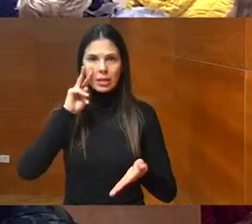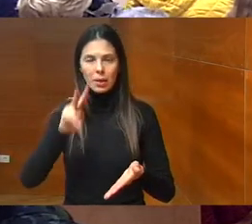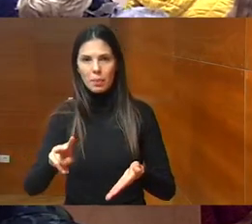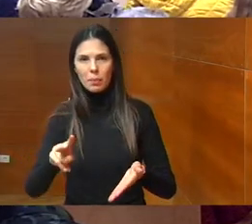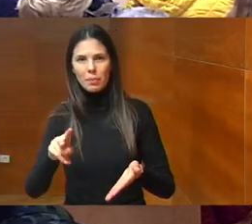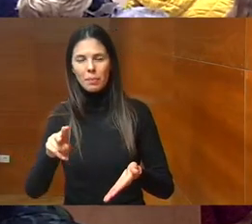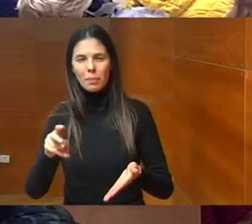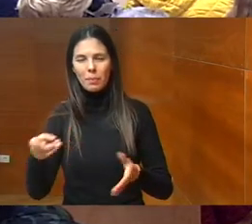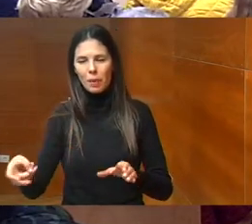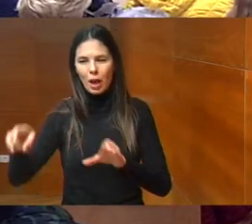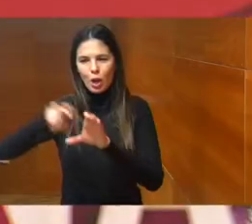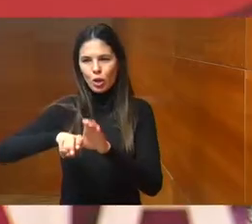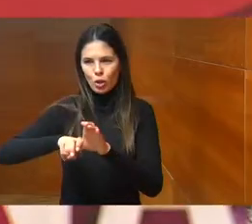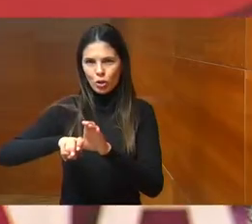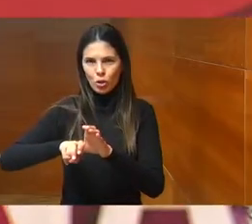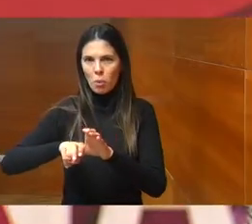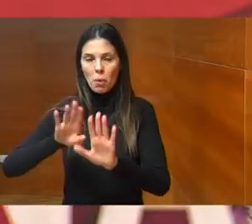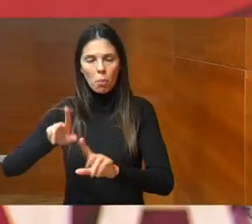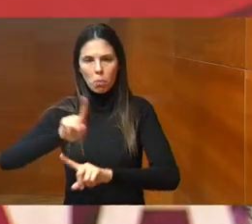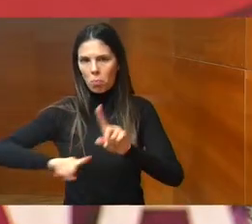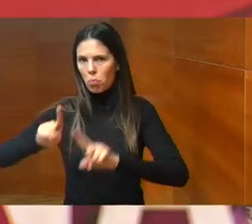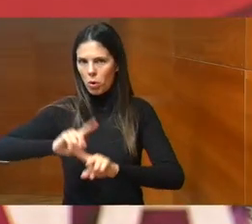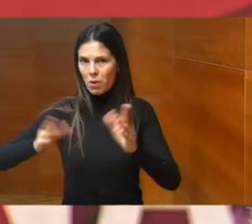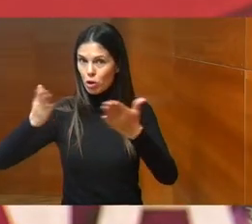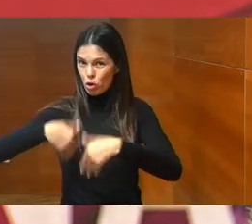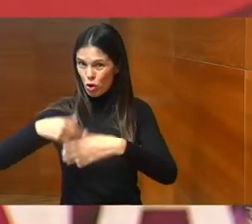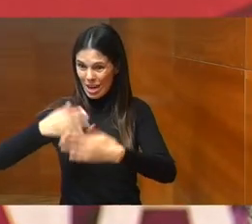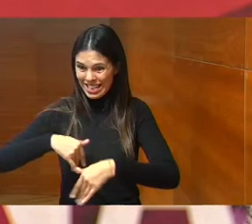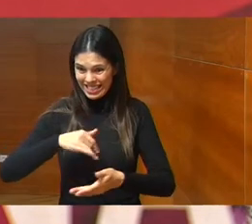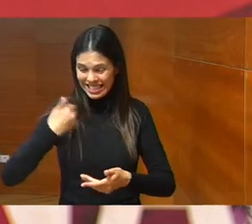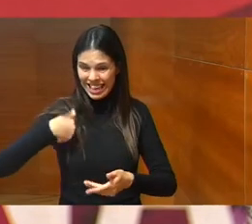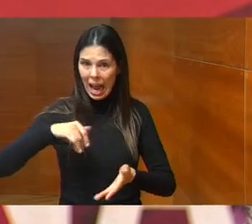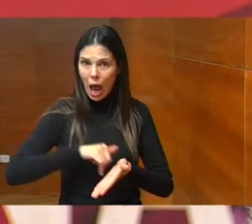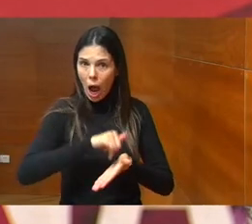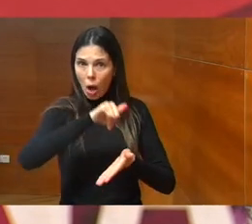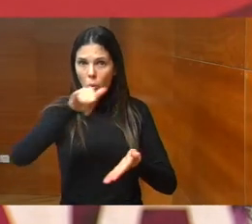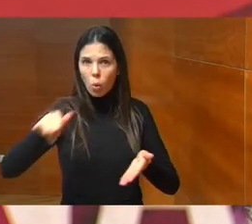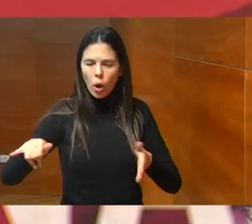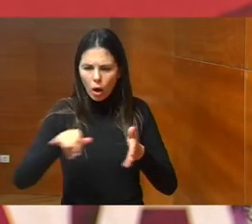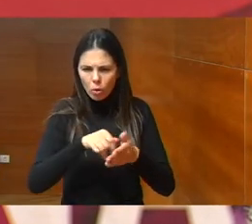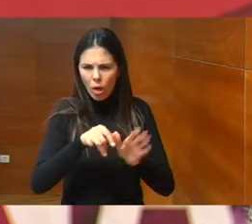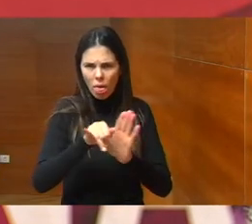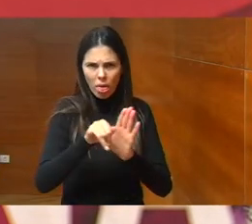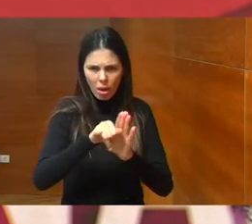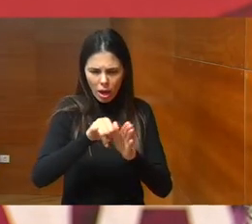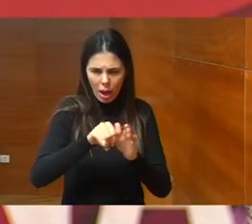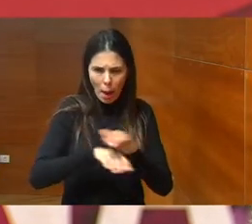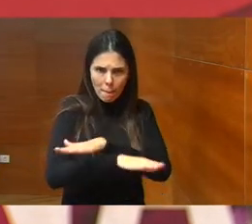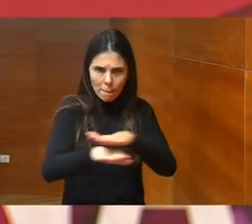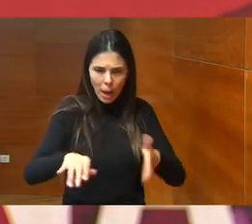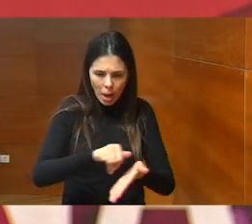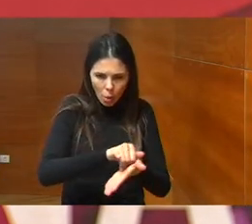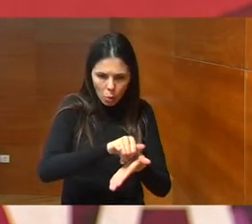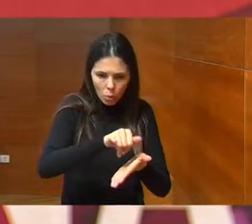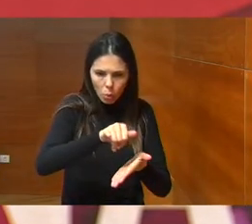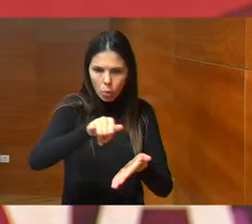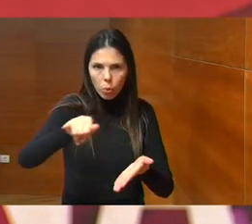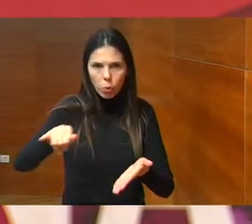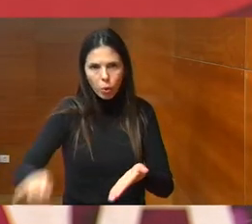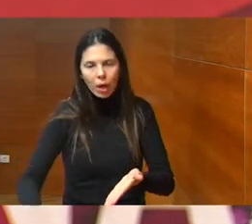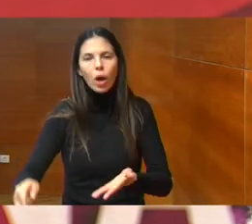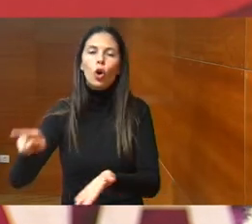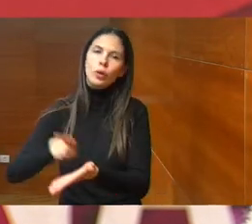valiente pasajera sin el menor incidente y después de haber volado a poca altura sobre la indicada playa aterrizó de